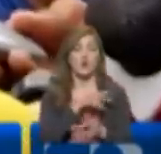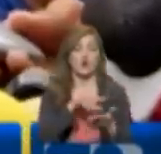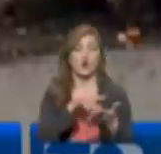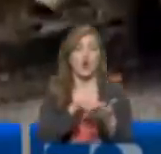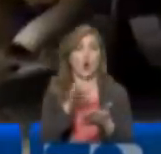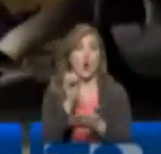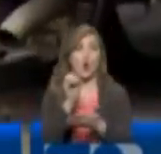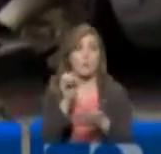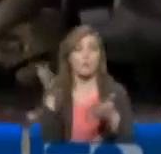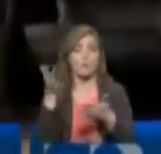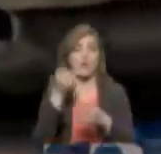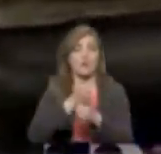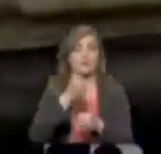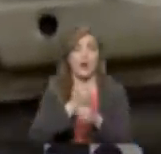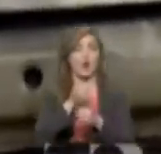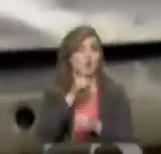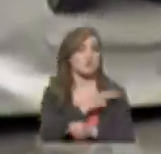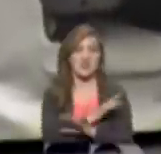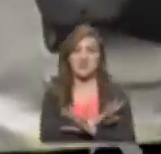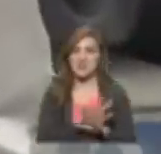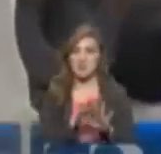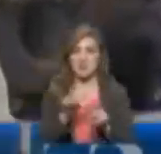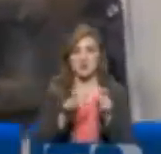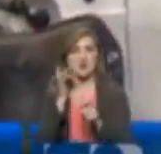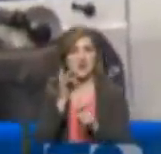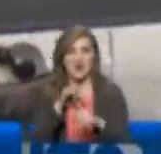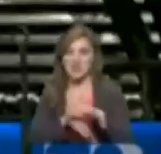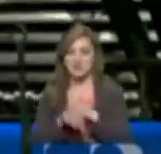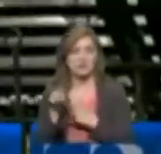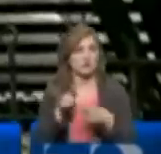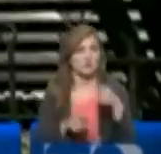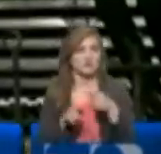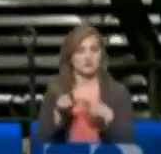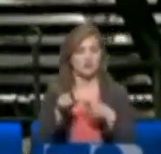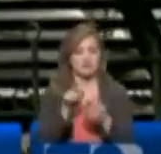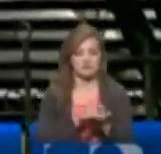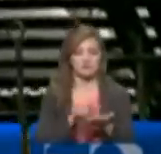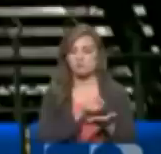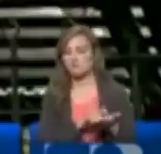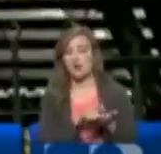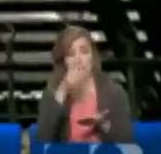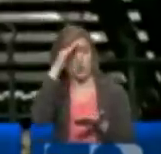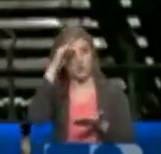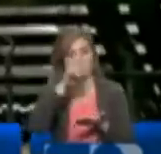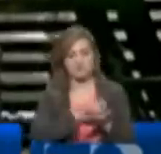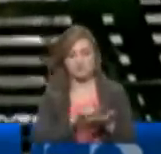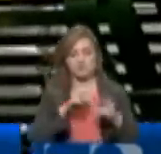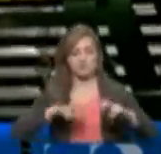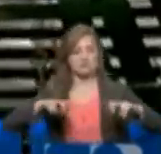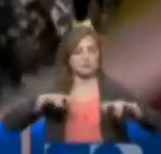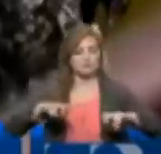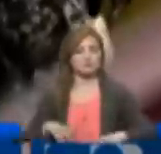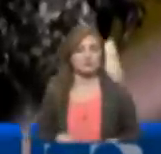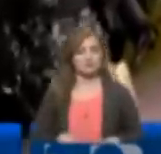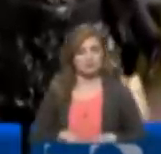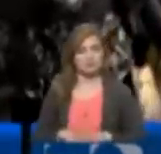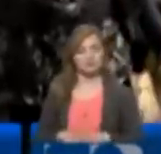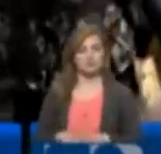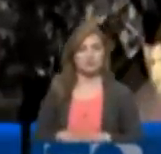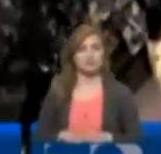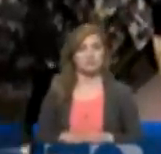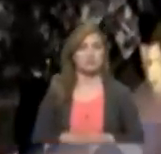estudiantes unidades especiales de la policía nacional realizaron el levantamiento de información para las respectivas investigaciones